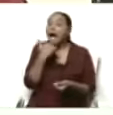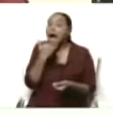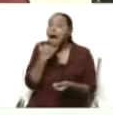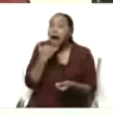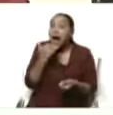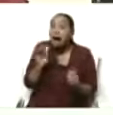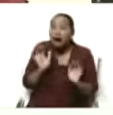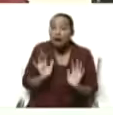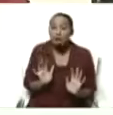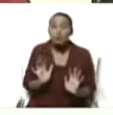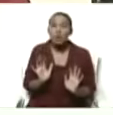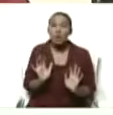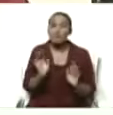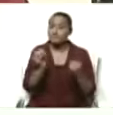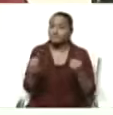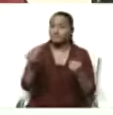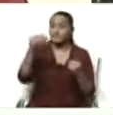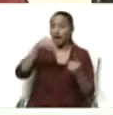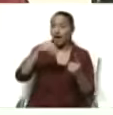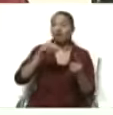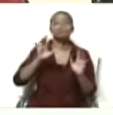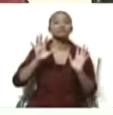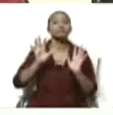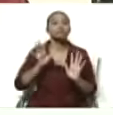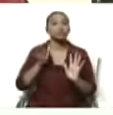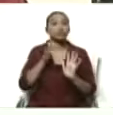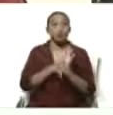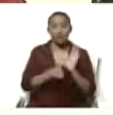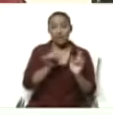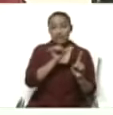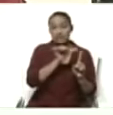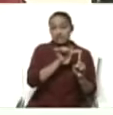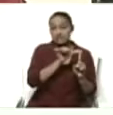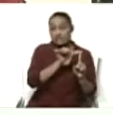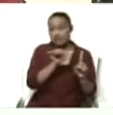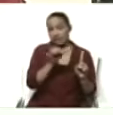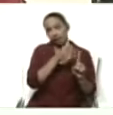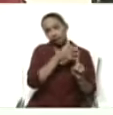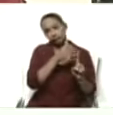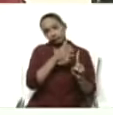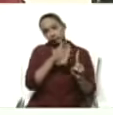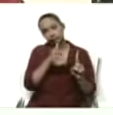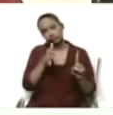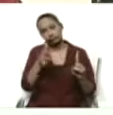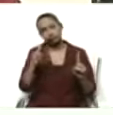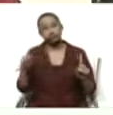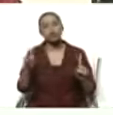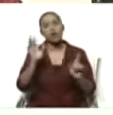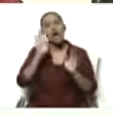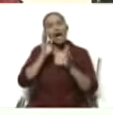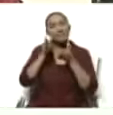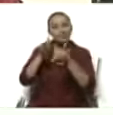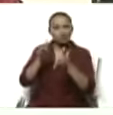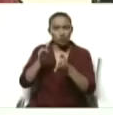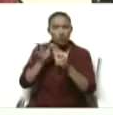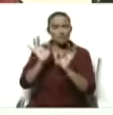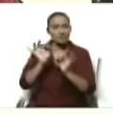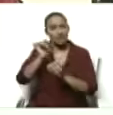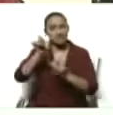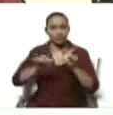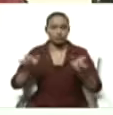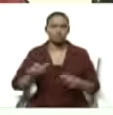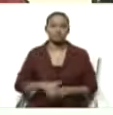más bueno el programa especial que siempre hemos detenido tenido atención al a al mejoramiento de vivienda luego